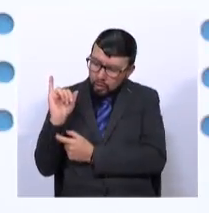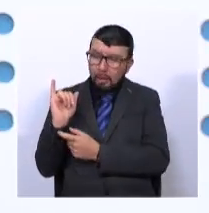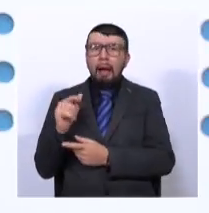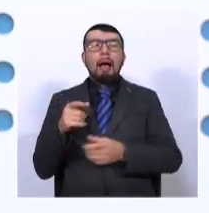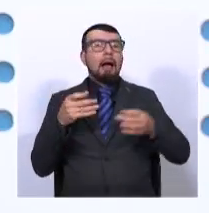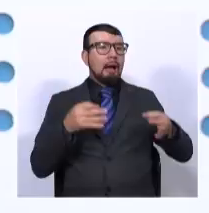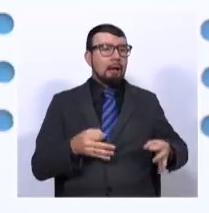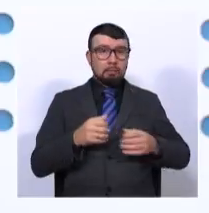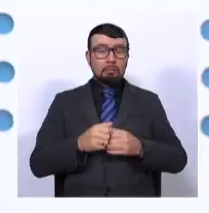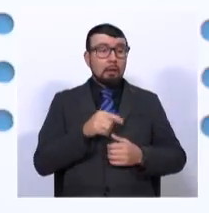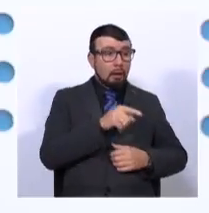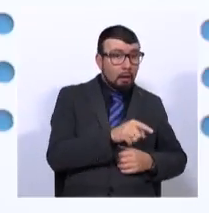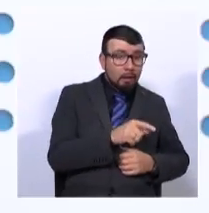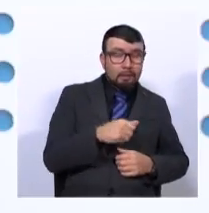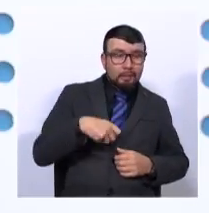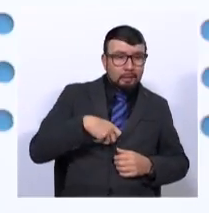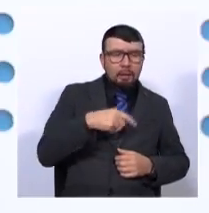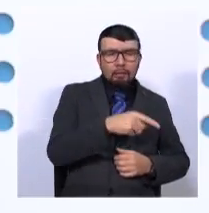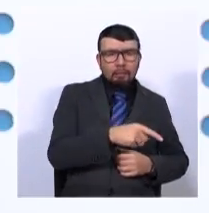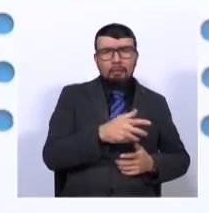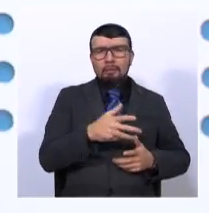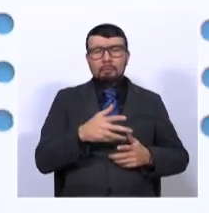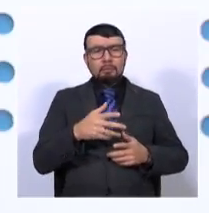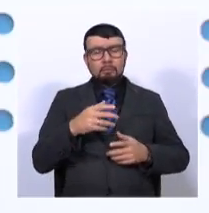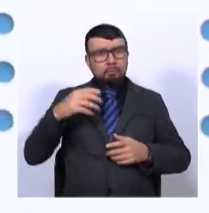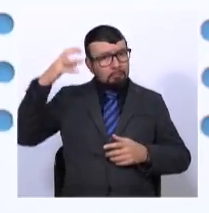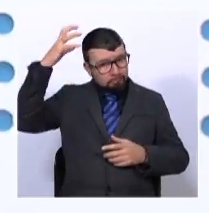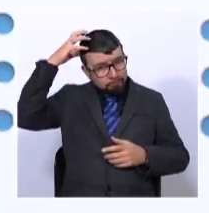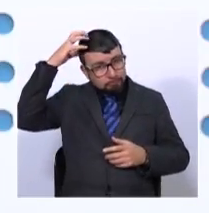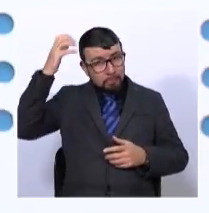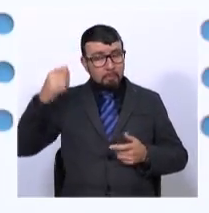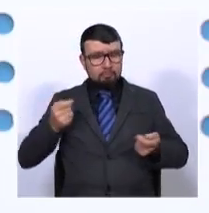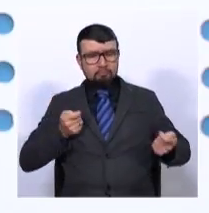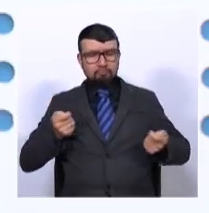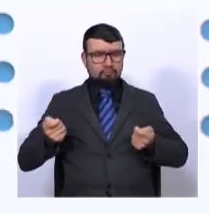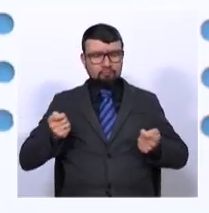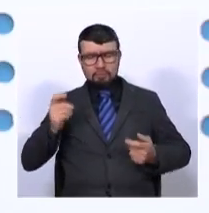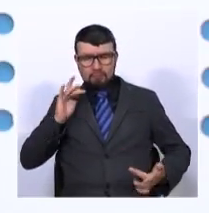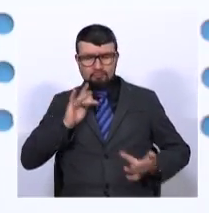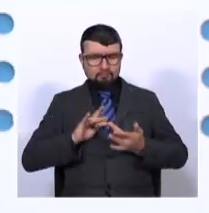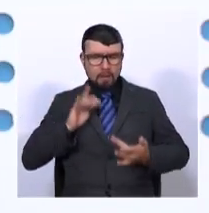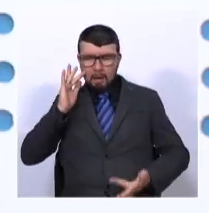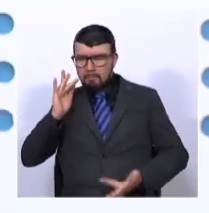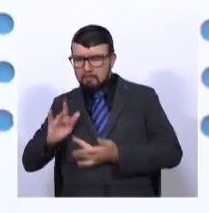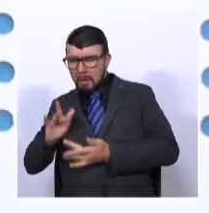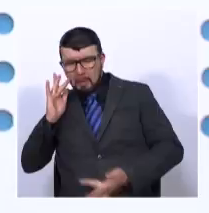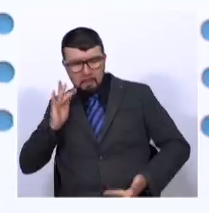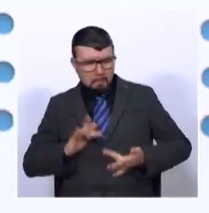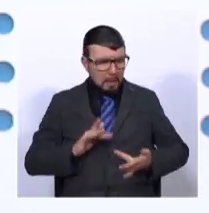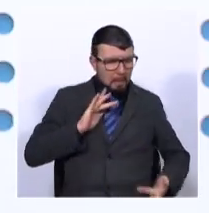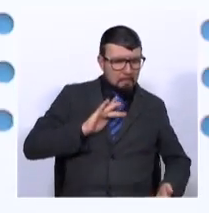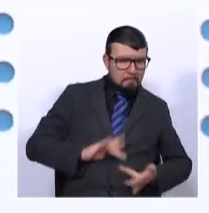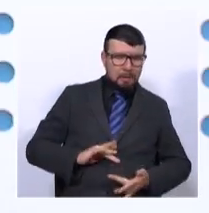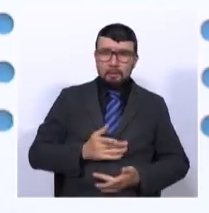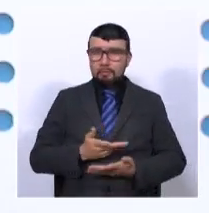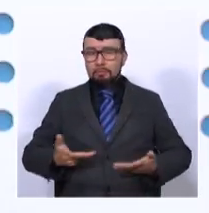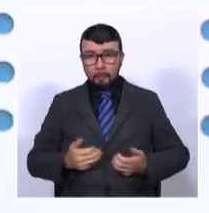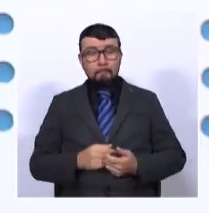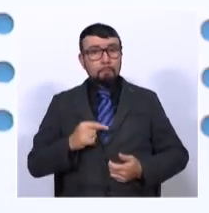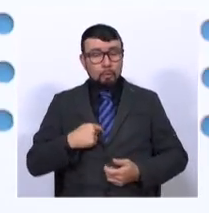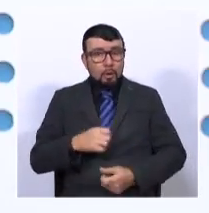era el pulmón, en otra parte del cerebro. Entonces, mire que el sistema nervioso está conectado con estos órganos. Si nuestras emociones